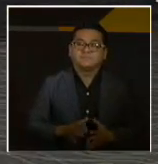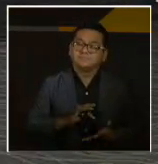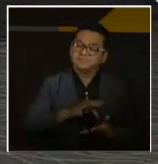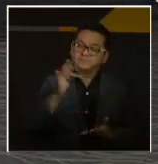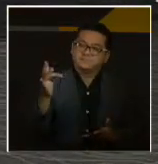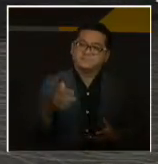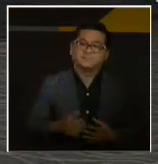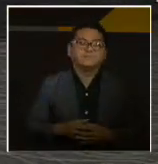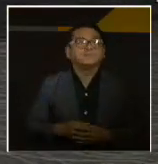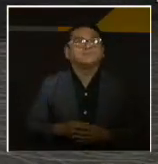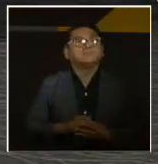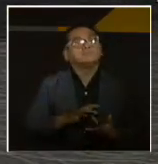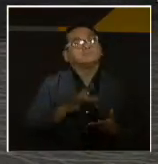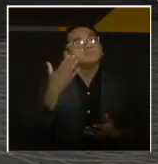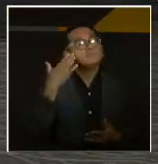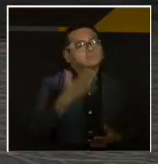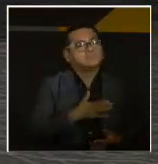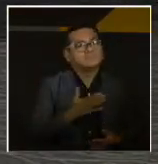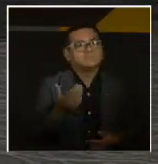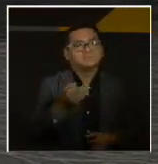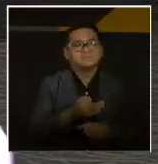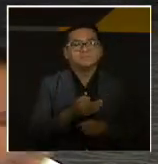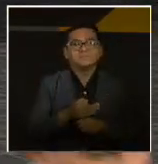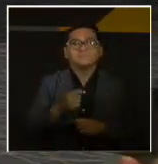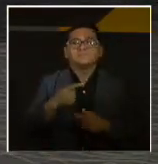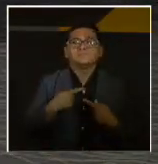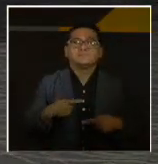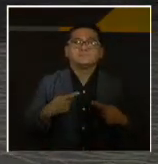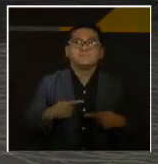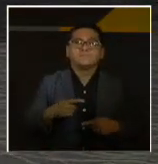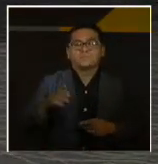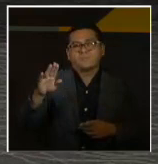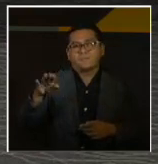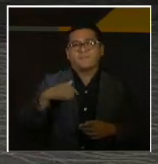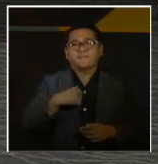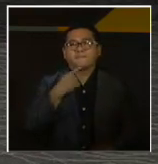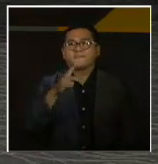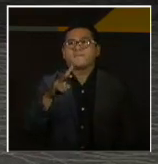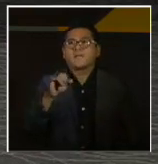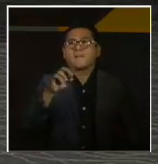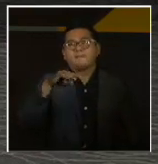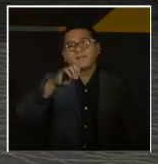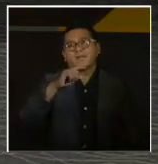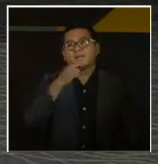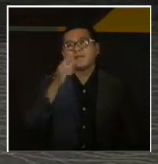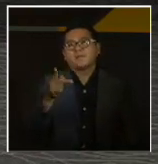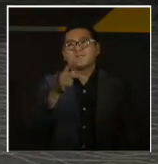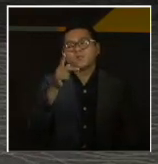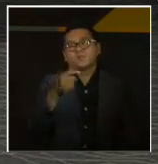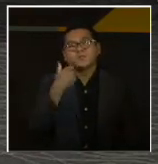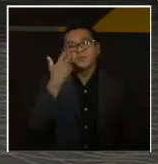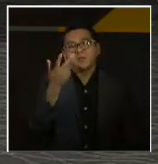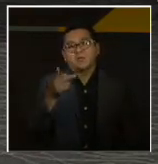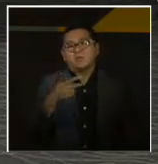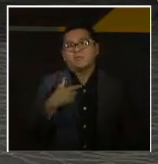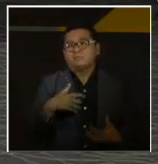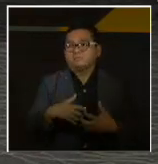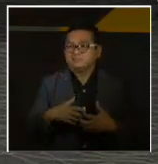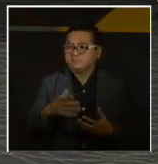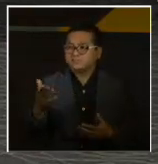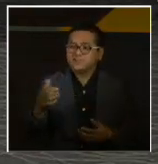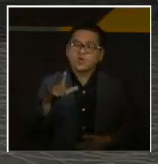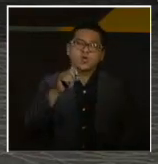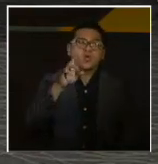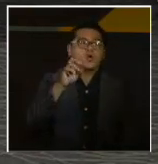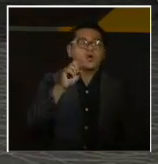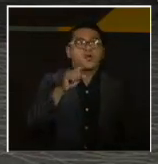Muchísimas gracias. César. Gracias, muy amable. Es momento de escuchar la opinión del candidato Joaquín Díaz Mena en cuanto a la pregunta que hiciera la empresaria